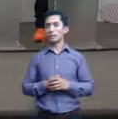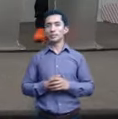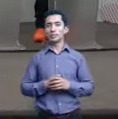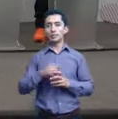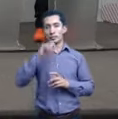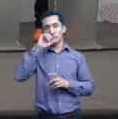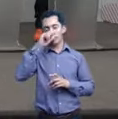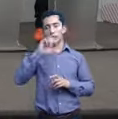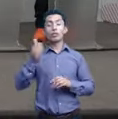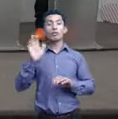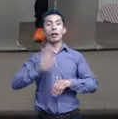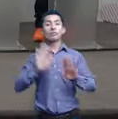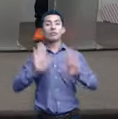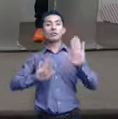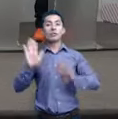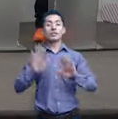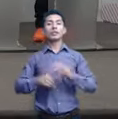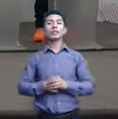¿Quién más?